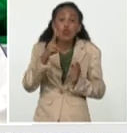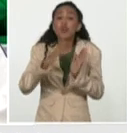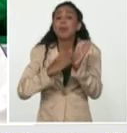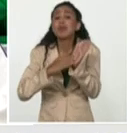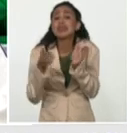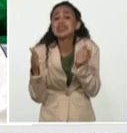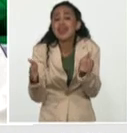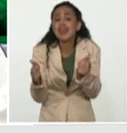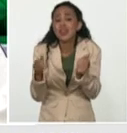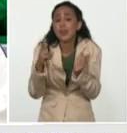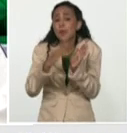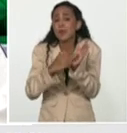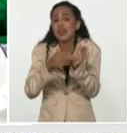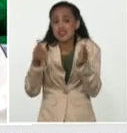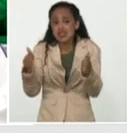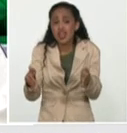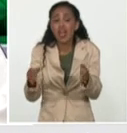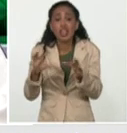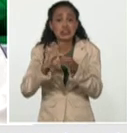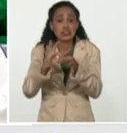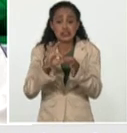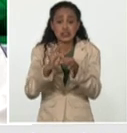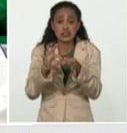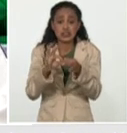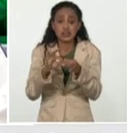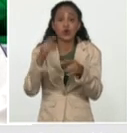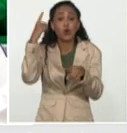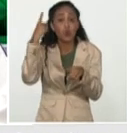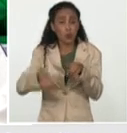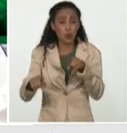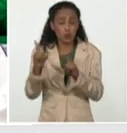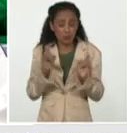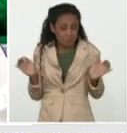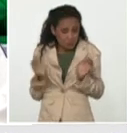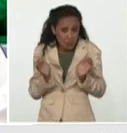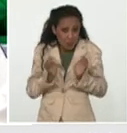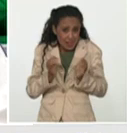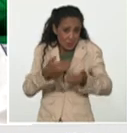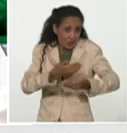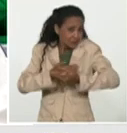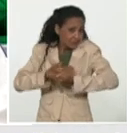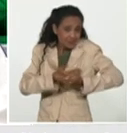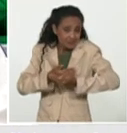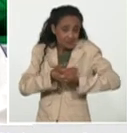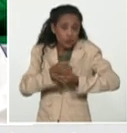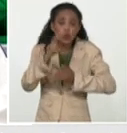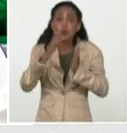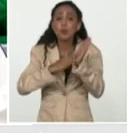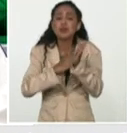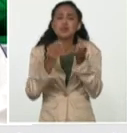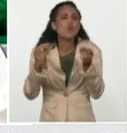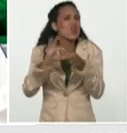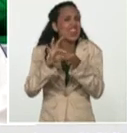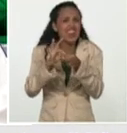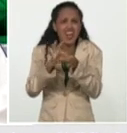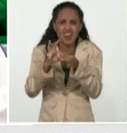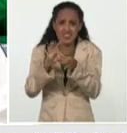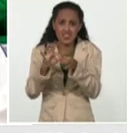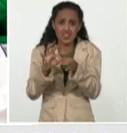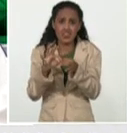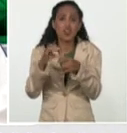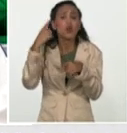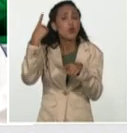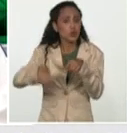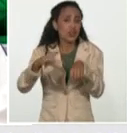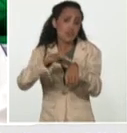se mantiene la lactante de 2 meses crítica con comorbilidades que la acompañan